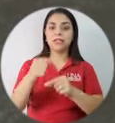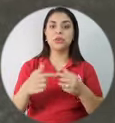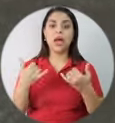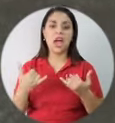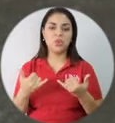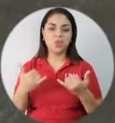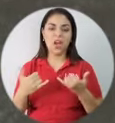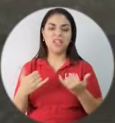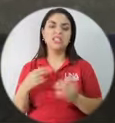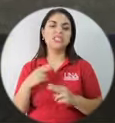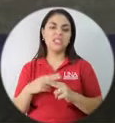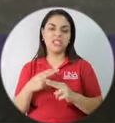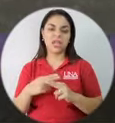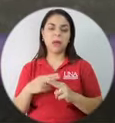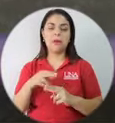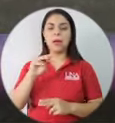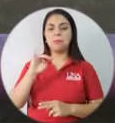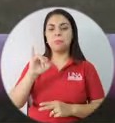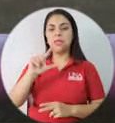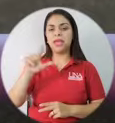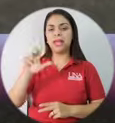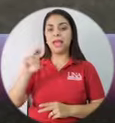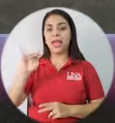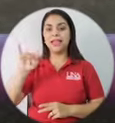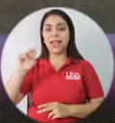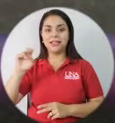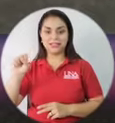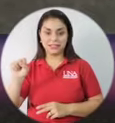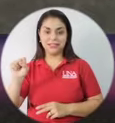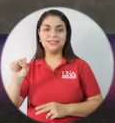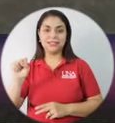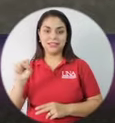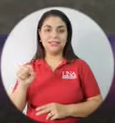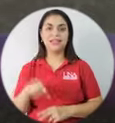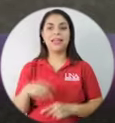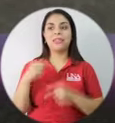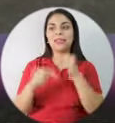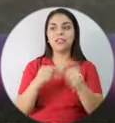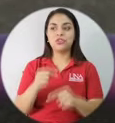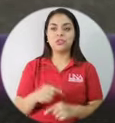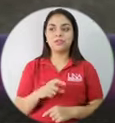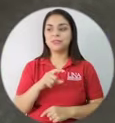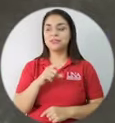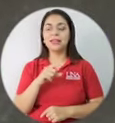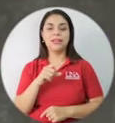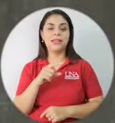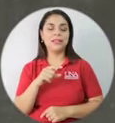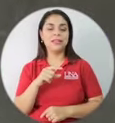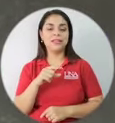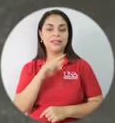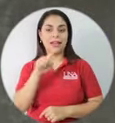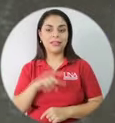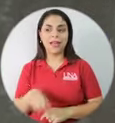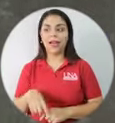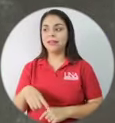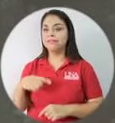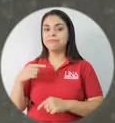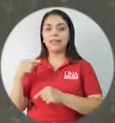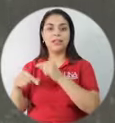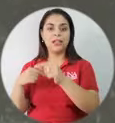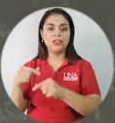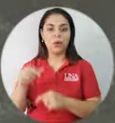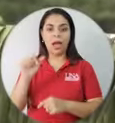puede hablar de millennials y todo lo asociado a las generaciones más recientes. Millennials, generación Z, generación, ya vamos para la generación alfa. Sí, pero